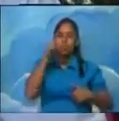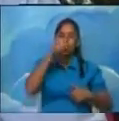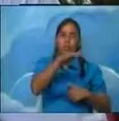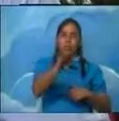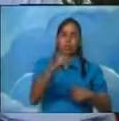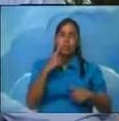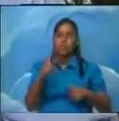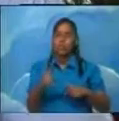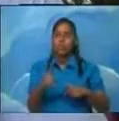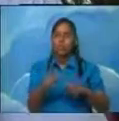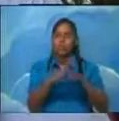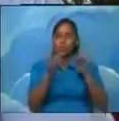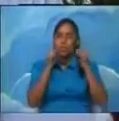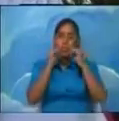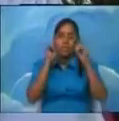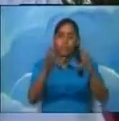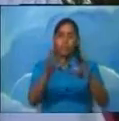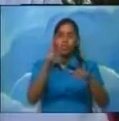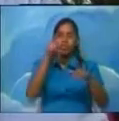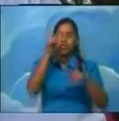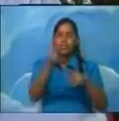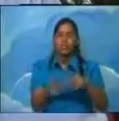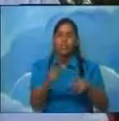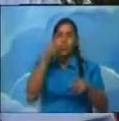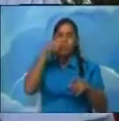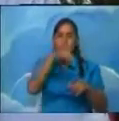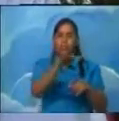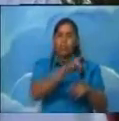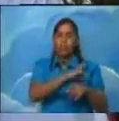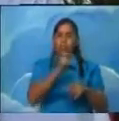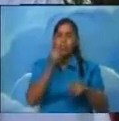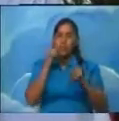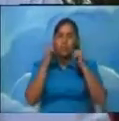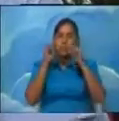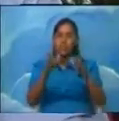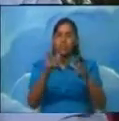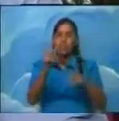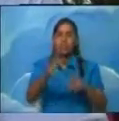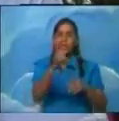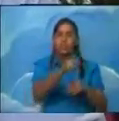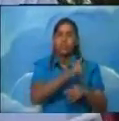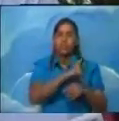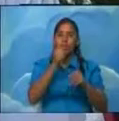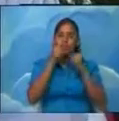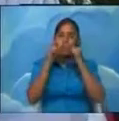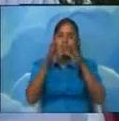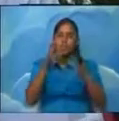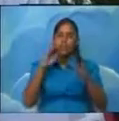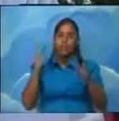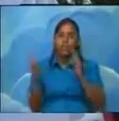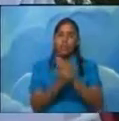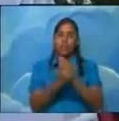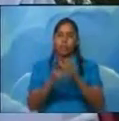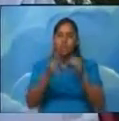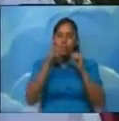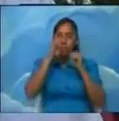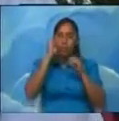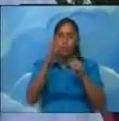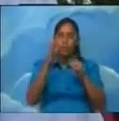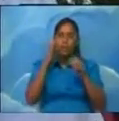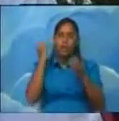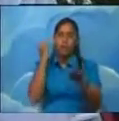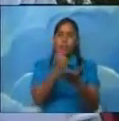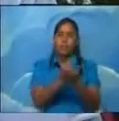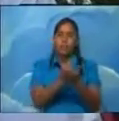de Israel es un pueblo de bendición. Tú serás un pueblo de bendición, tú serás una persona de bendición si guardas la palabra de Dios. Que Dios